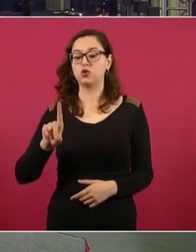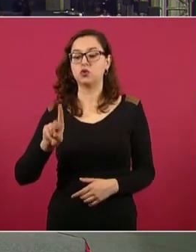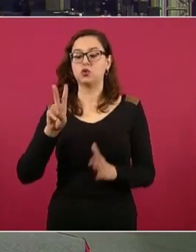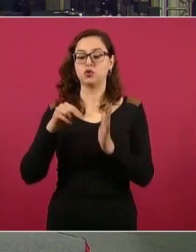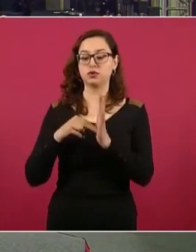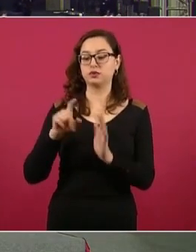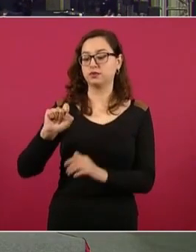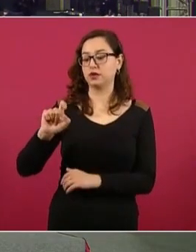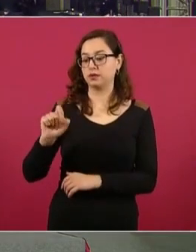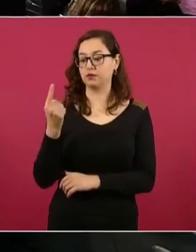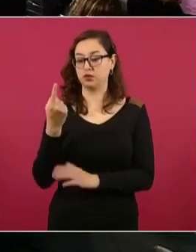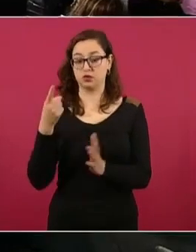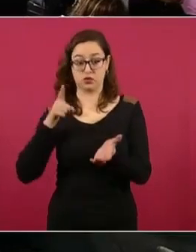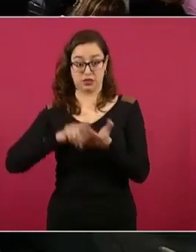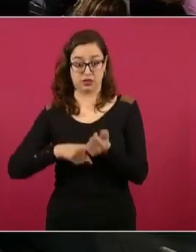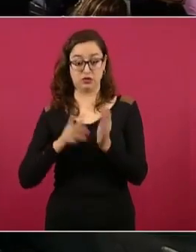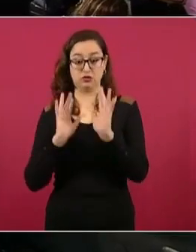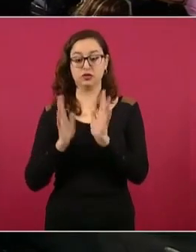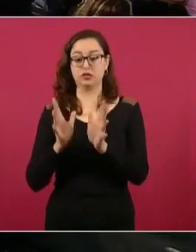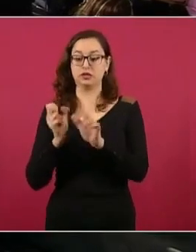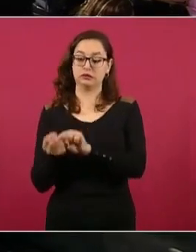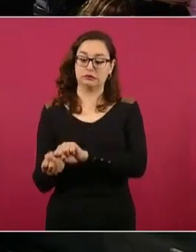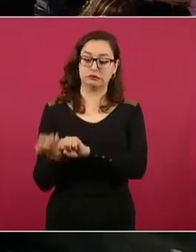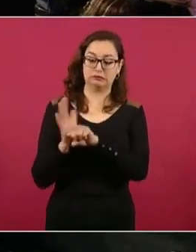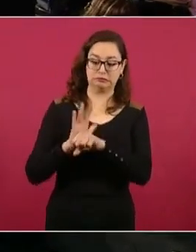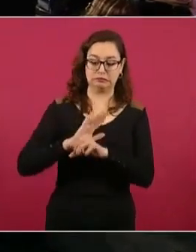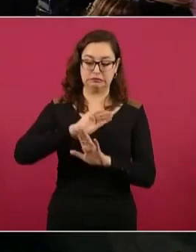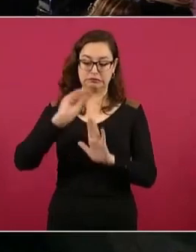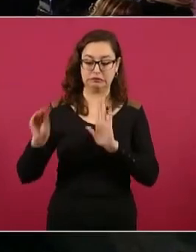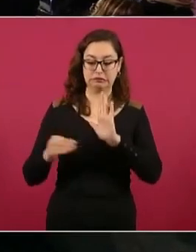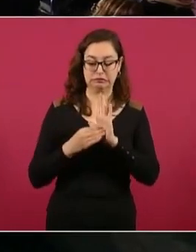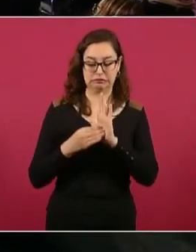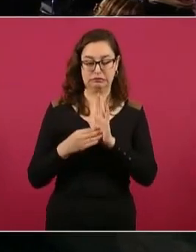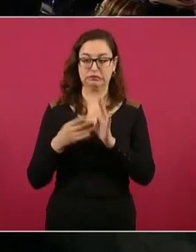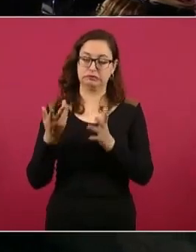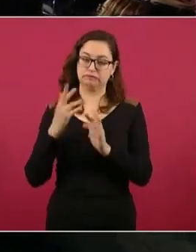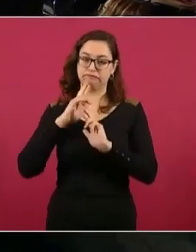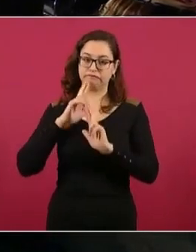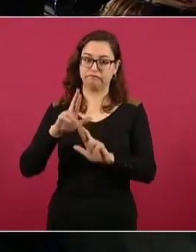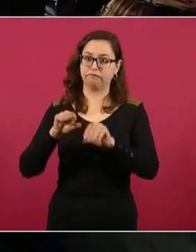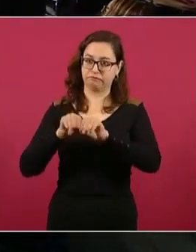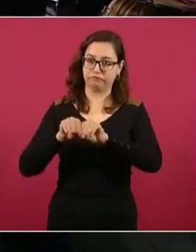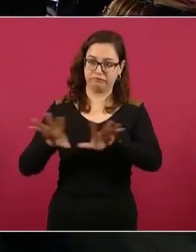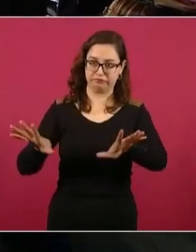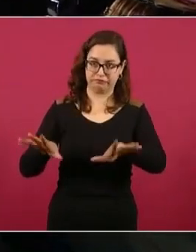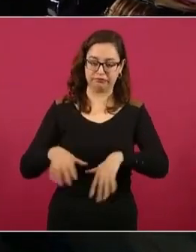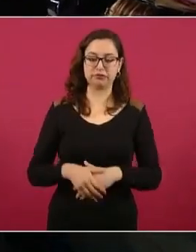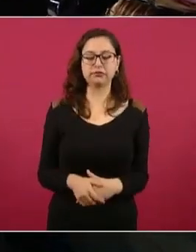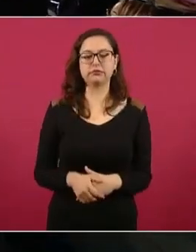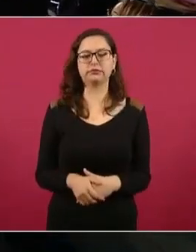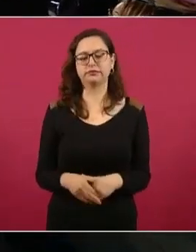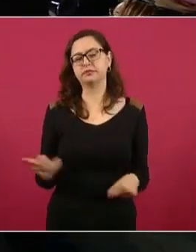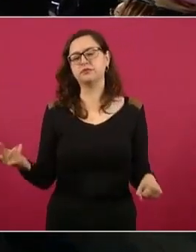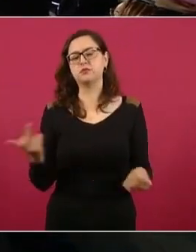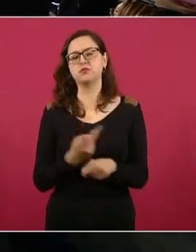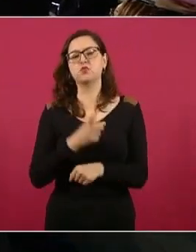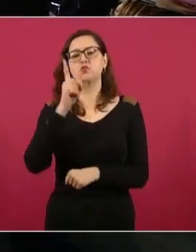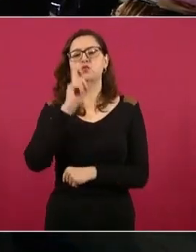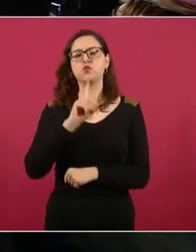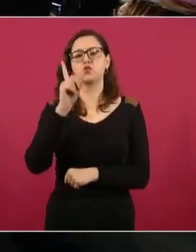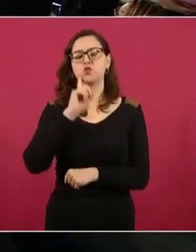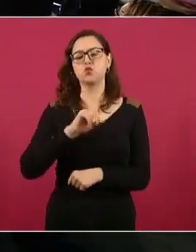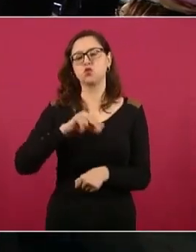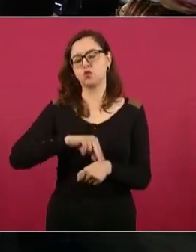la COVID-19. Ahí la investigadora y doctora del Instituto Nacional de Salud Pública,